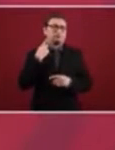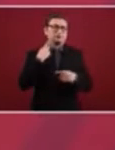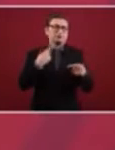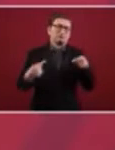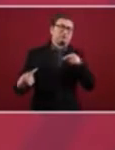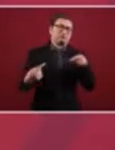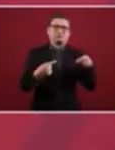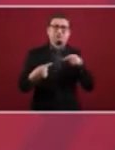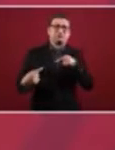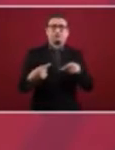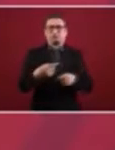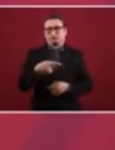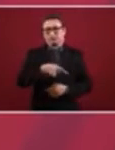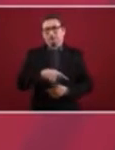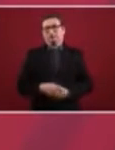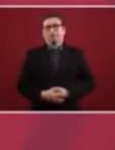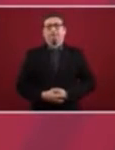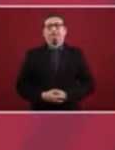legítima